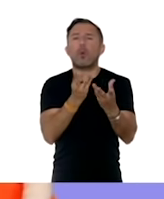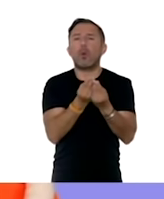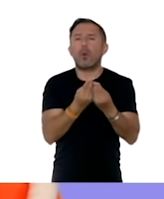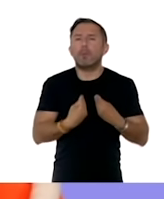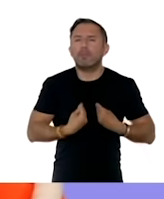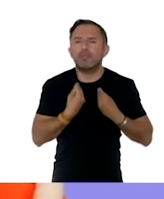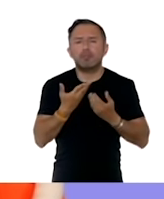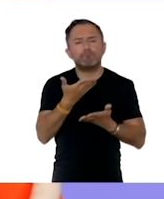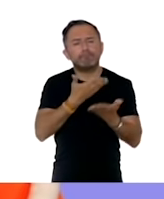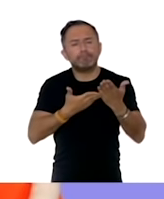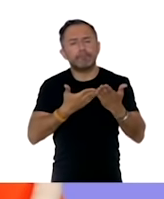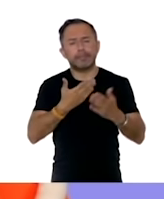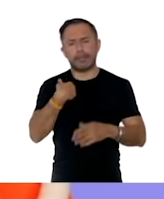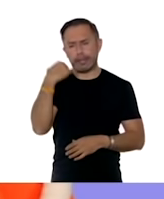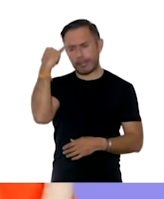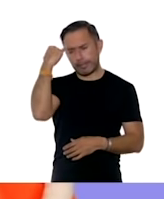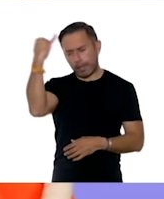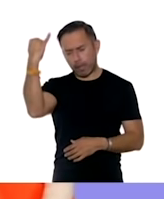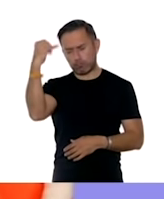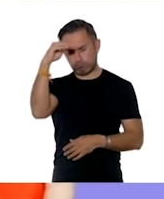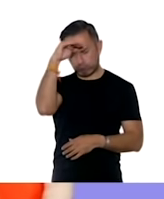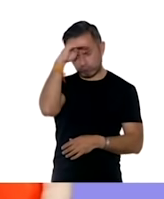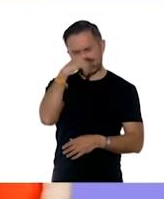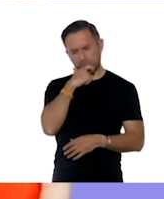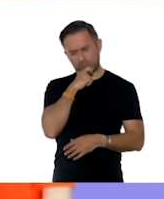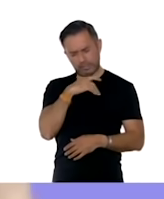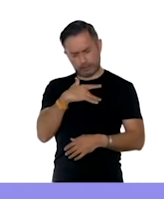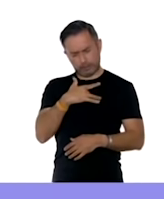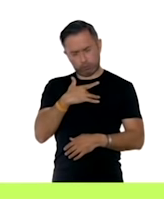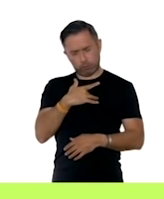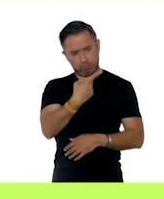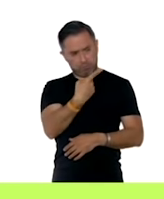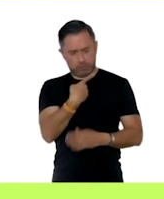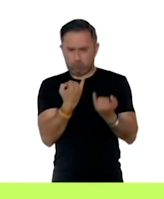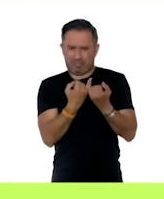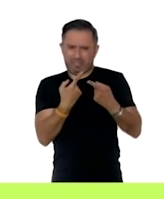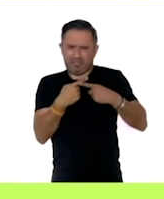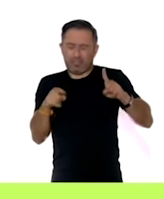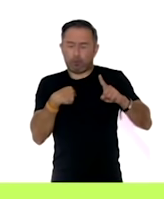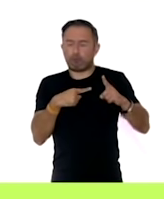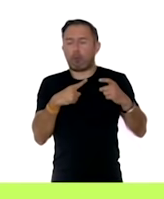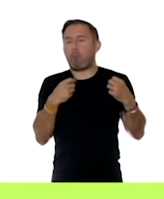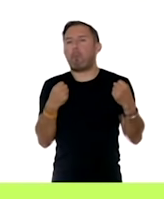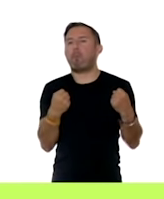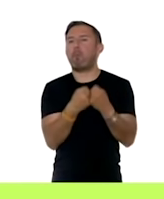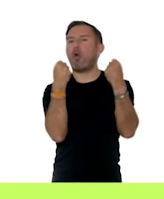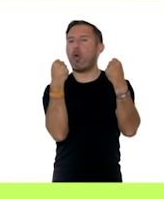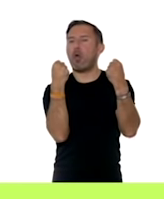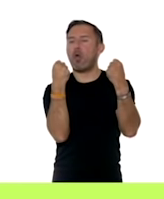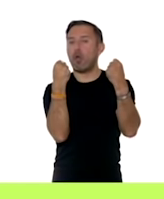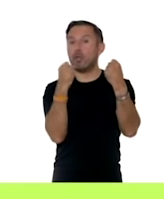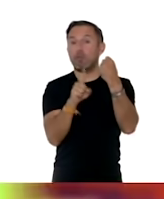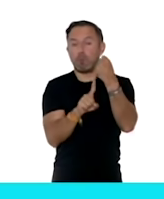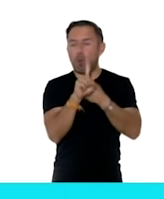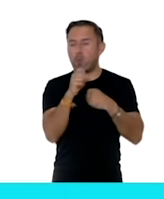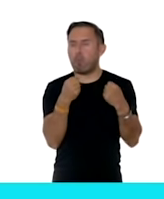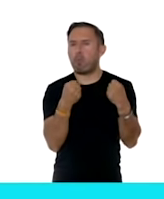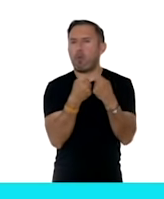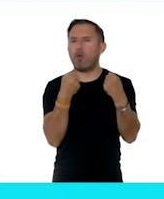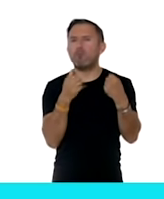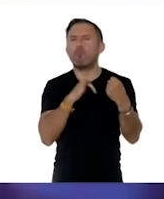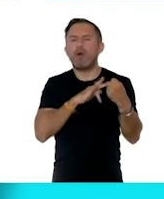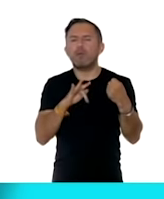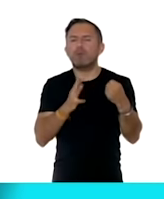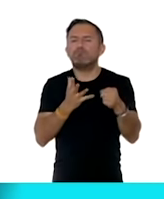intereses o sentimientos sean diferentes y entonces surja un conflicto. Pero, ¿cuál es la mejor forma de resolverlo?